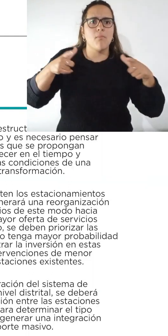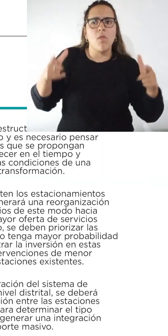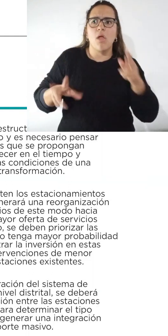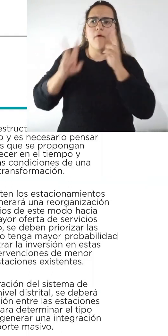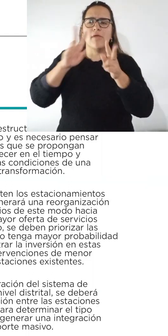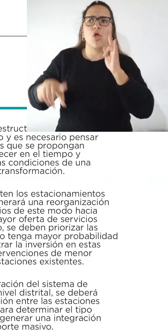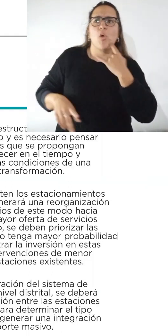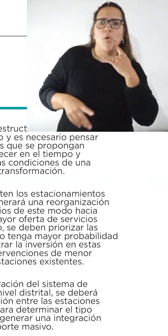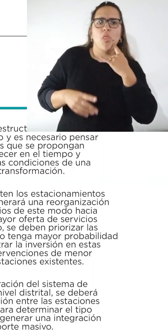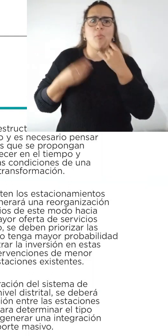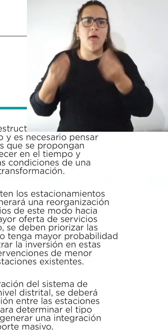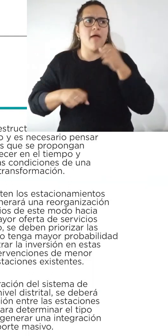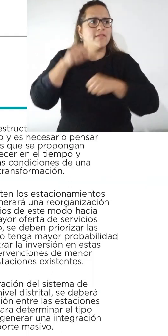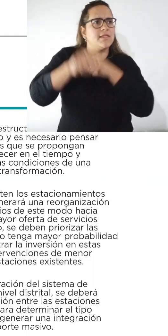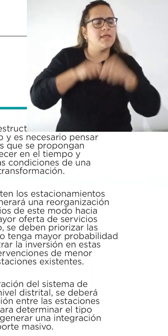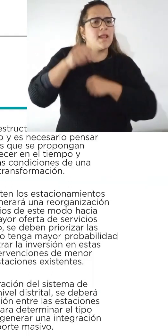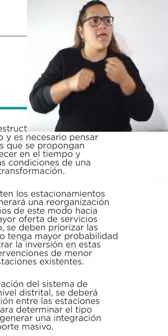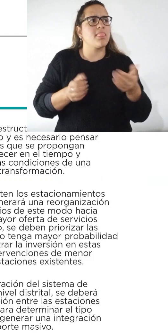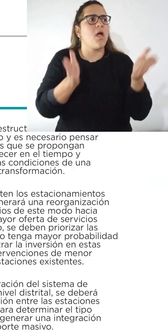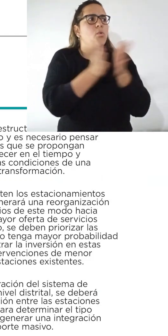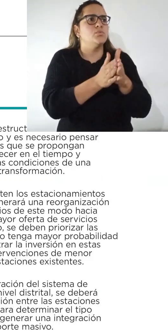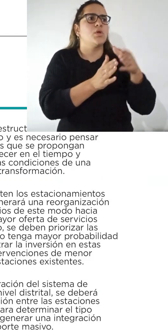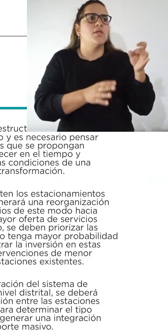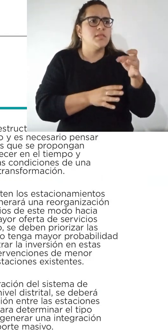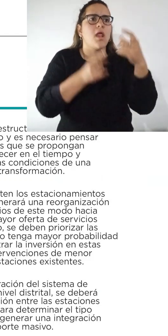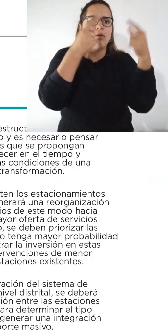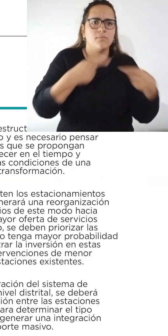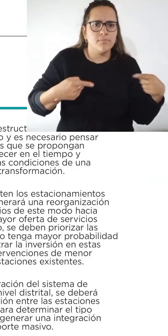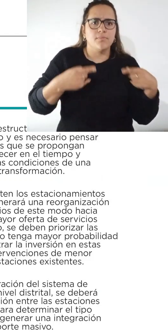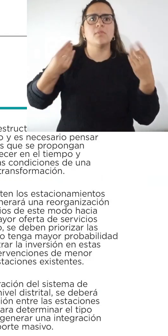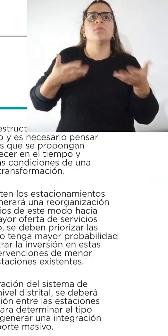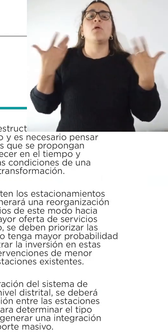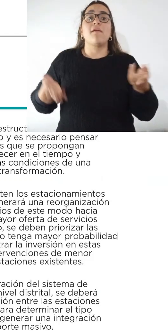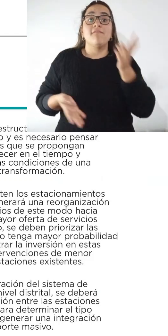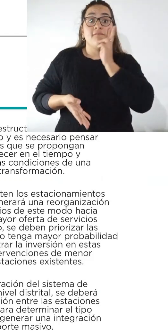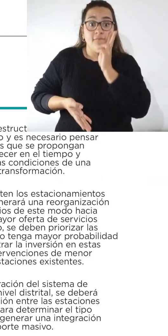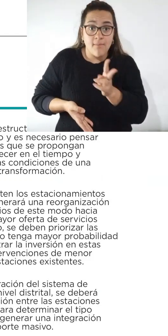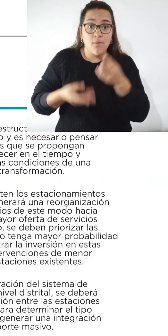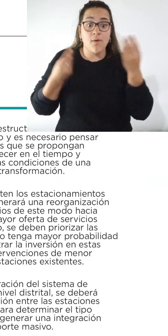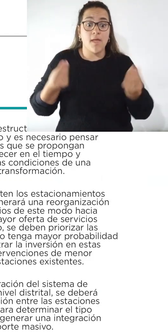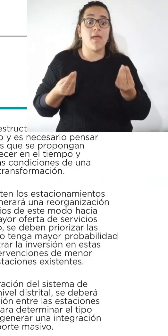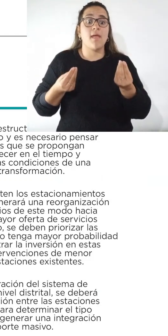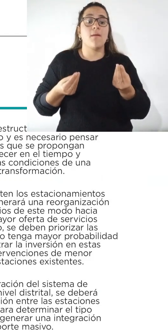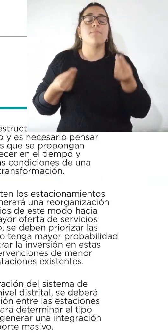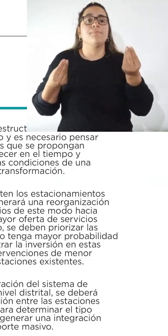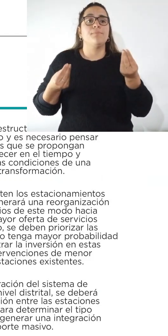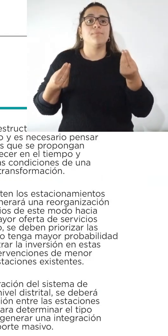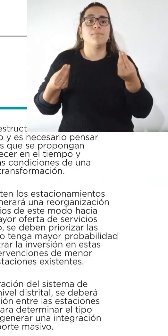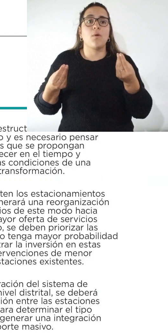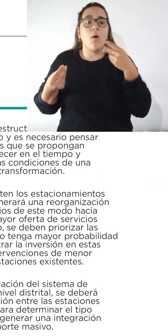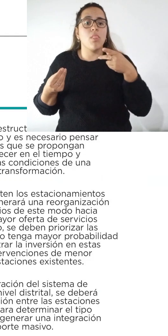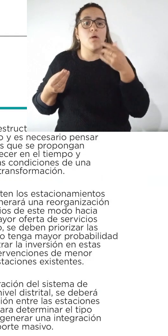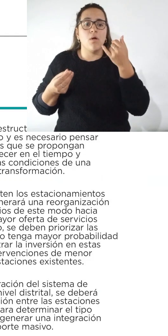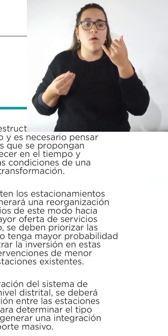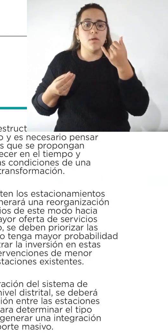cuanto las personas encuentren mayores comodidades para hacer el uso integrado de estos dos modos. Entonces acá vemos que en